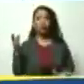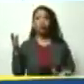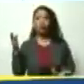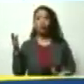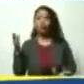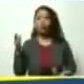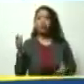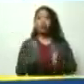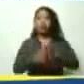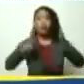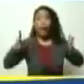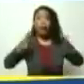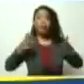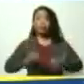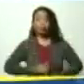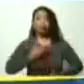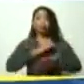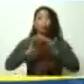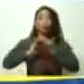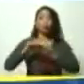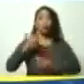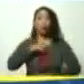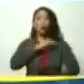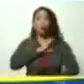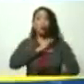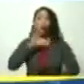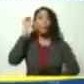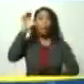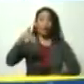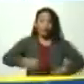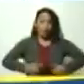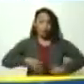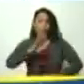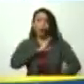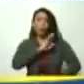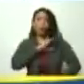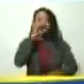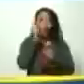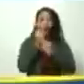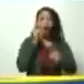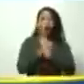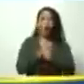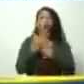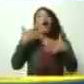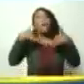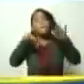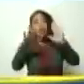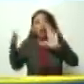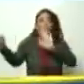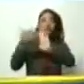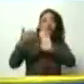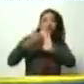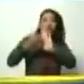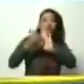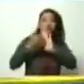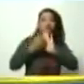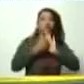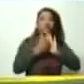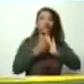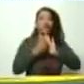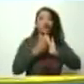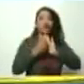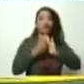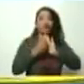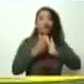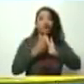grandeza recuperando nuestra patria con esfuerzo propio a pesar de las medidas criminales unilaterales